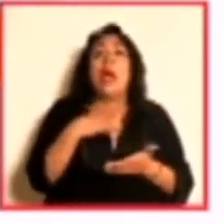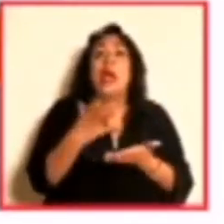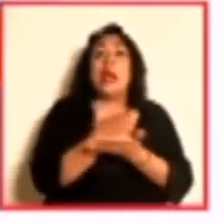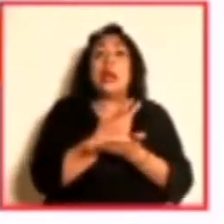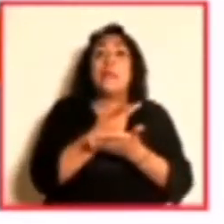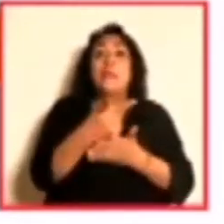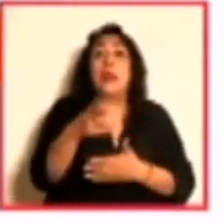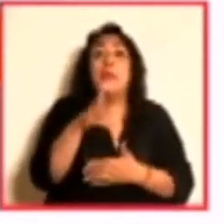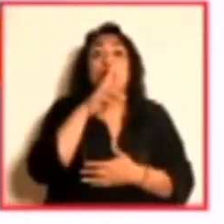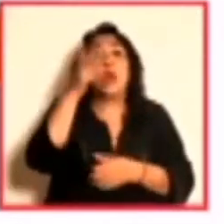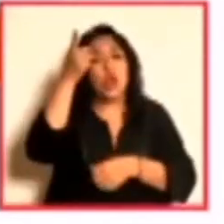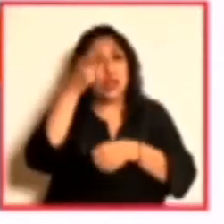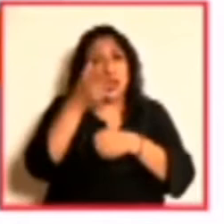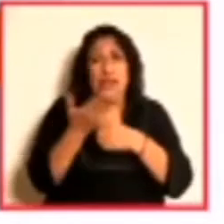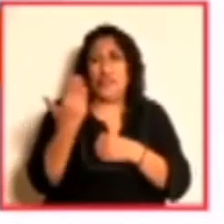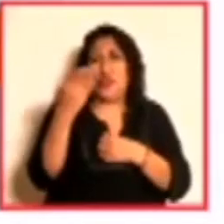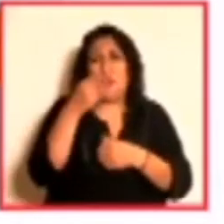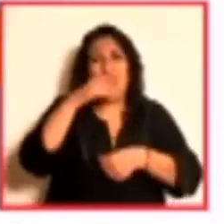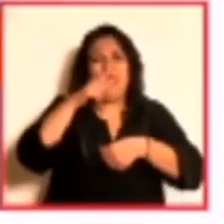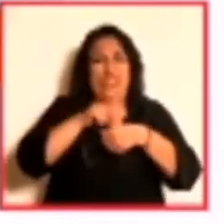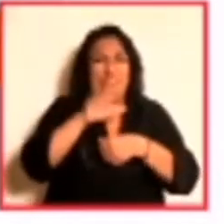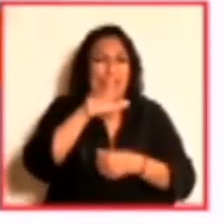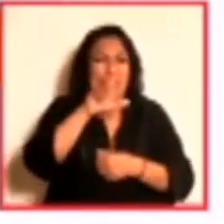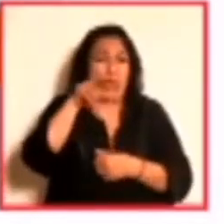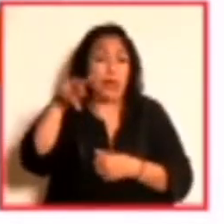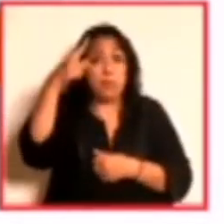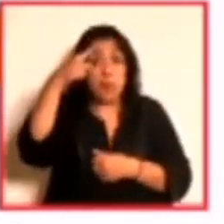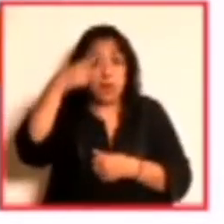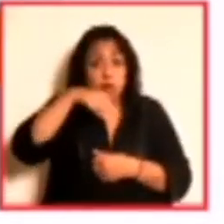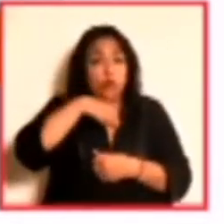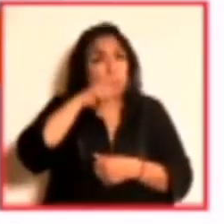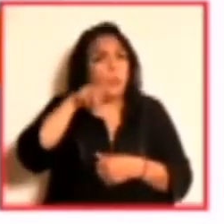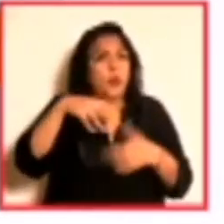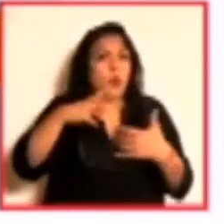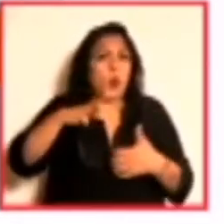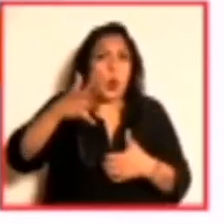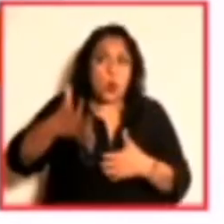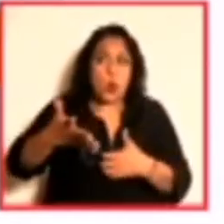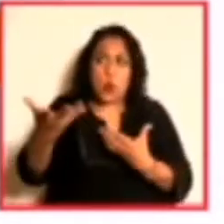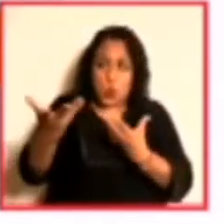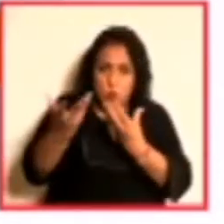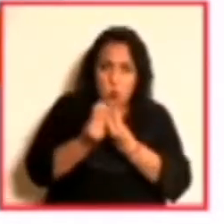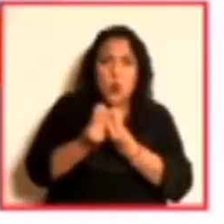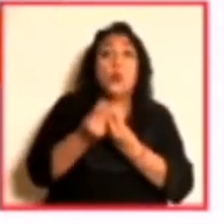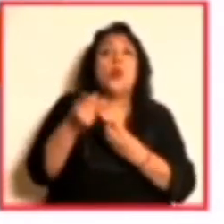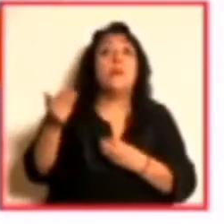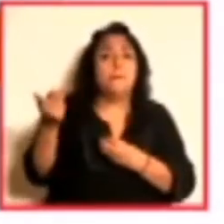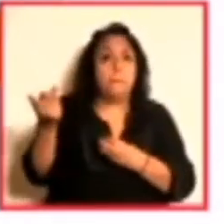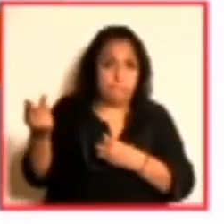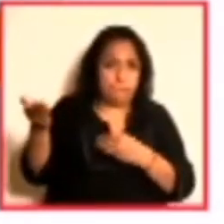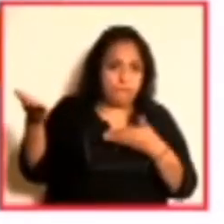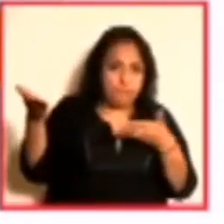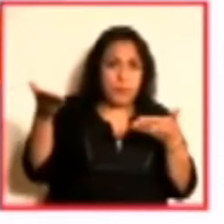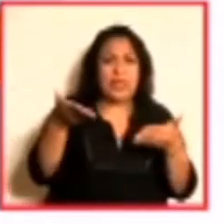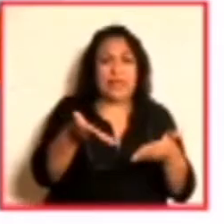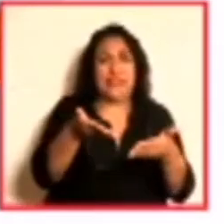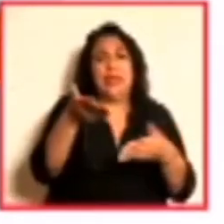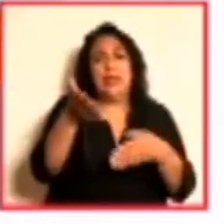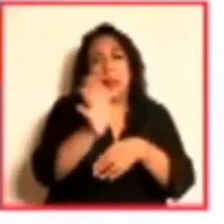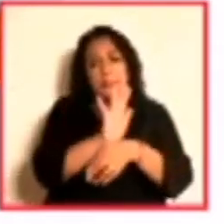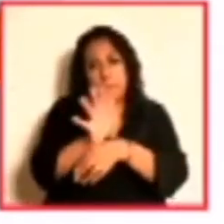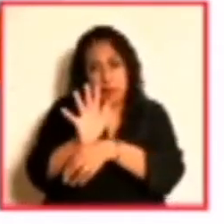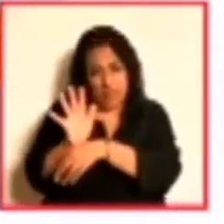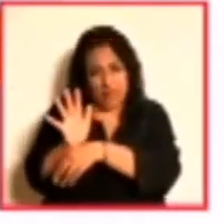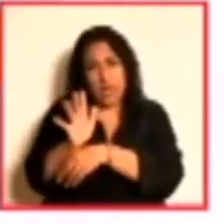este pasado Festival de Cannes. Entonces es para nosotros un gran honor que nos acompañe. Él además estará presentando las películas en